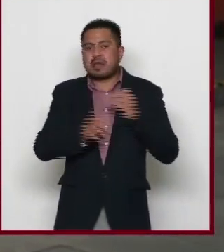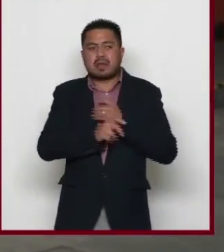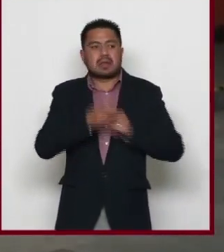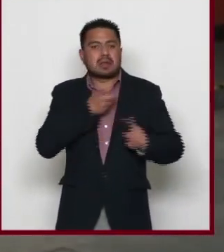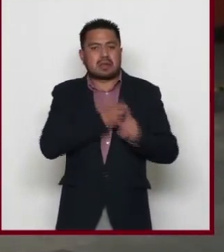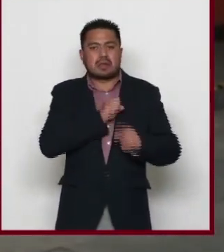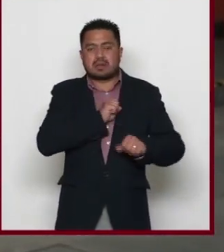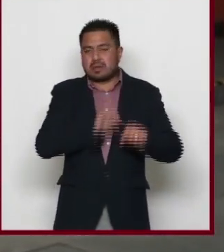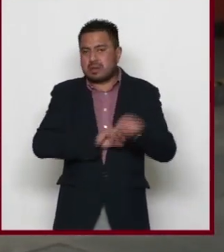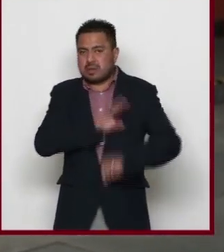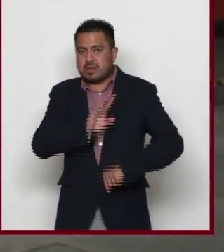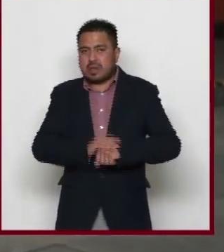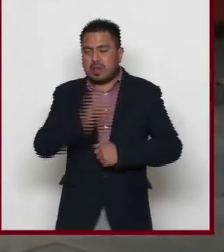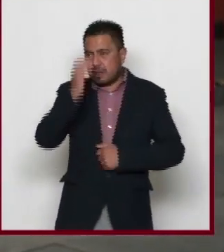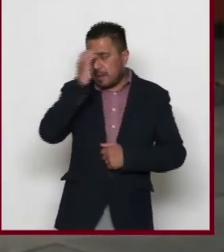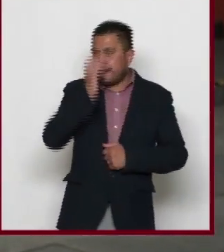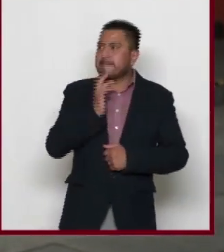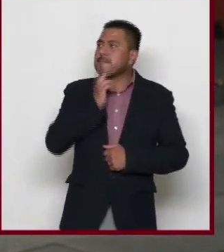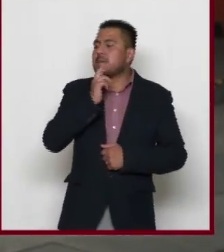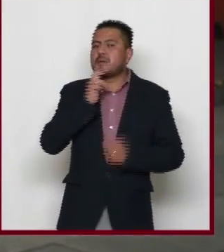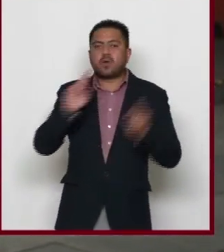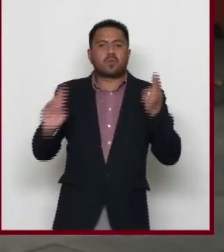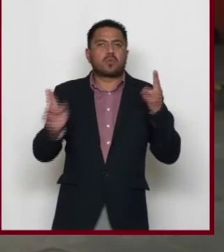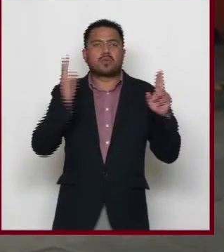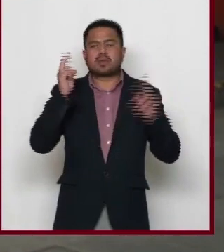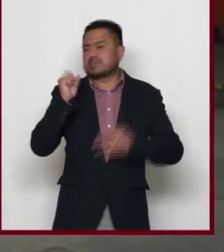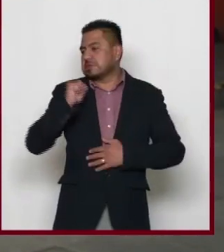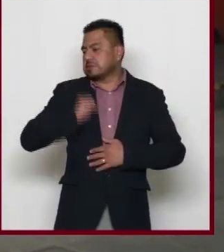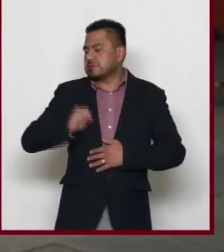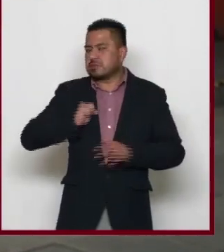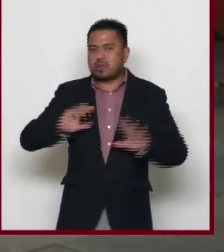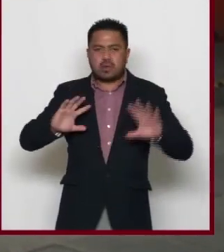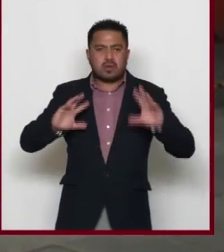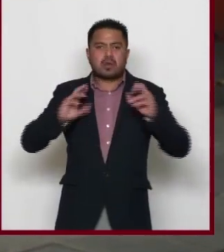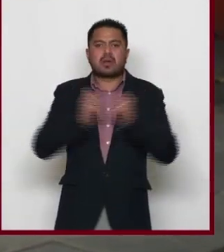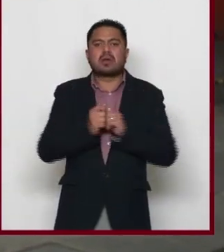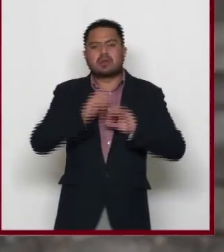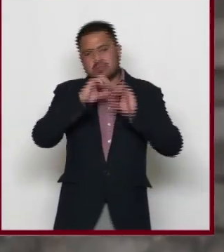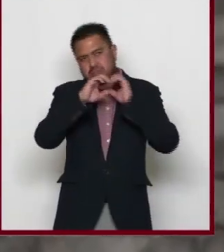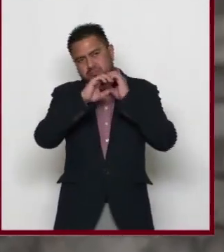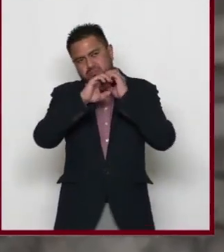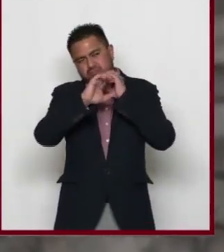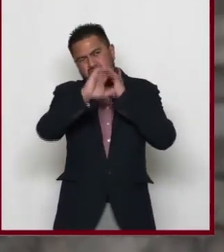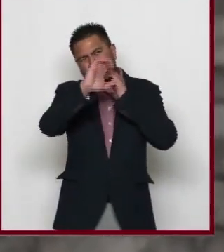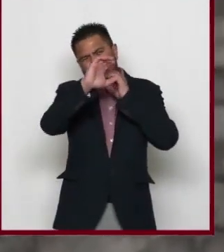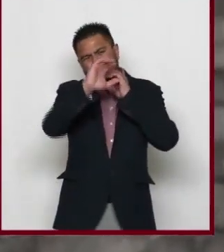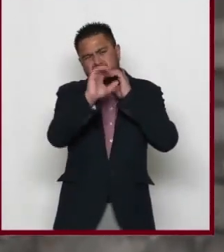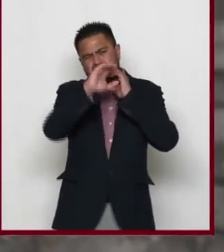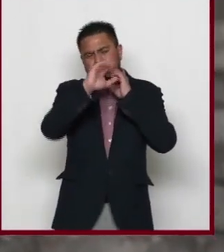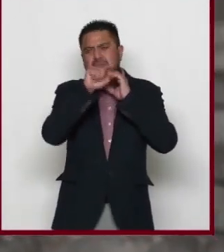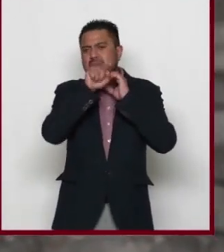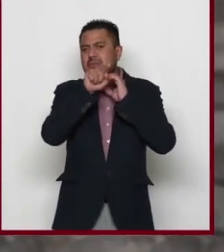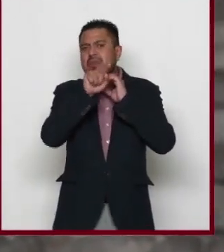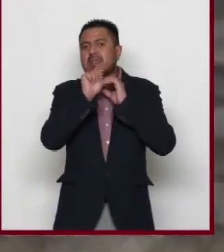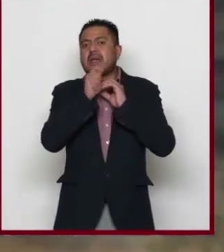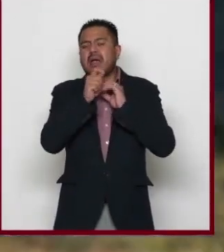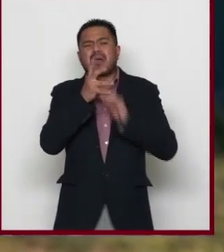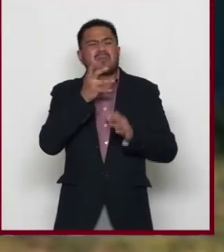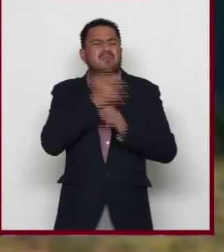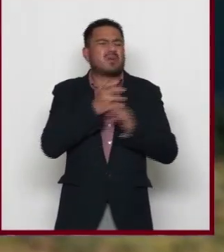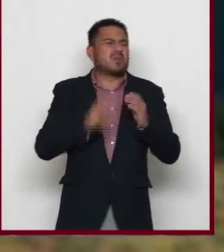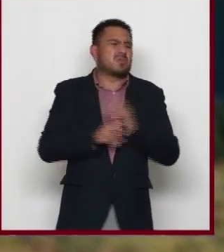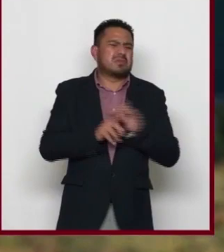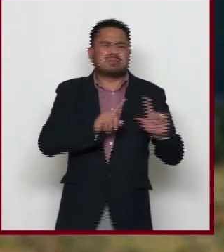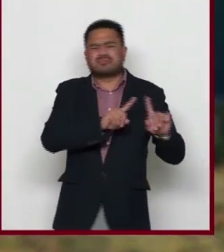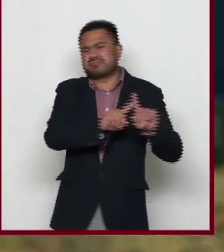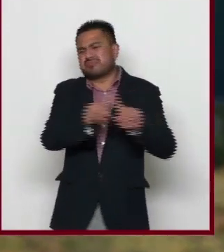conocer mejor el universo desde hace siglos, el telescopio. Bueno, uno de ellos, porque hay un montón de tipos diferentes, pero